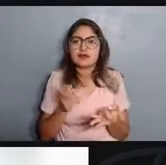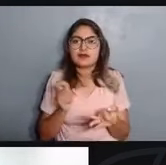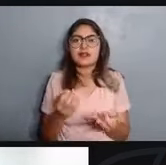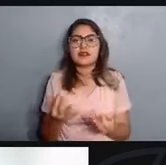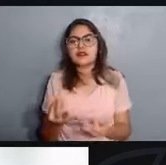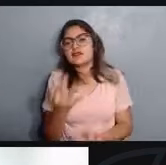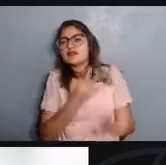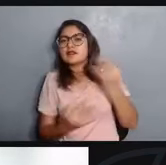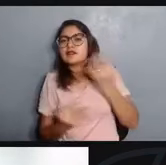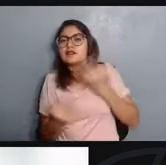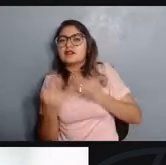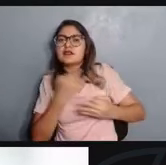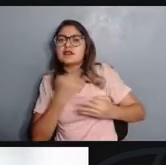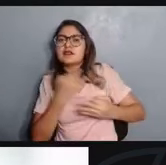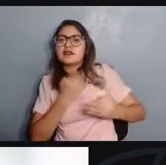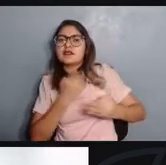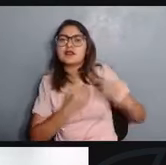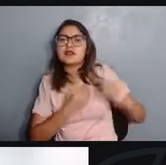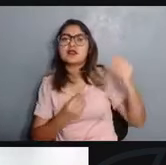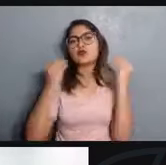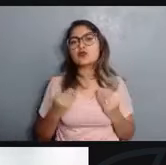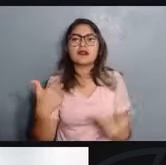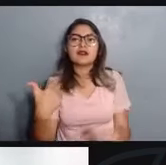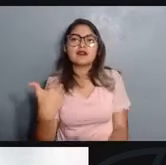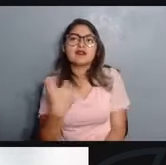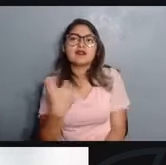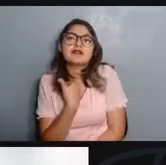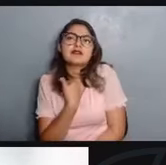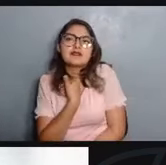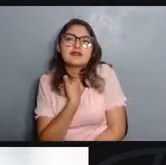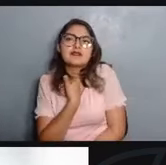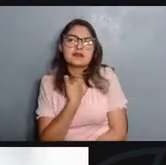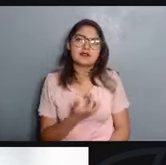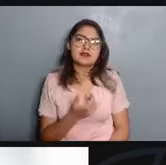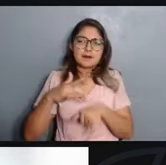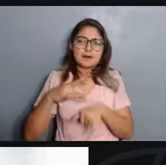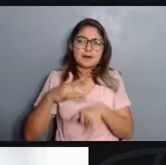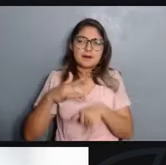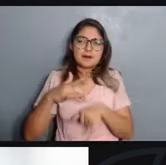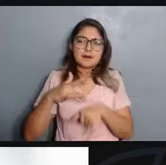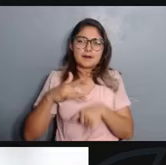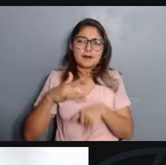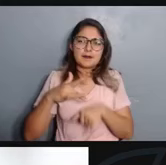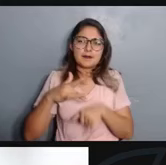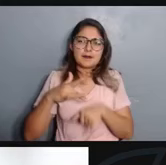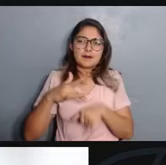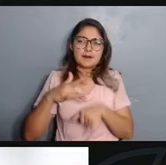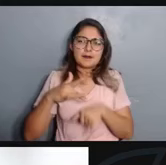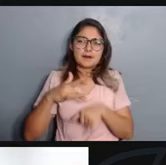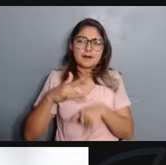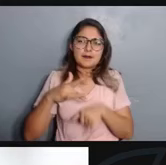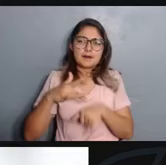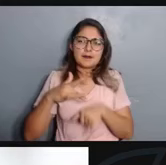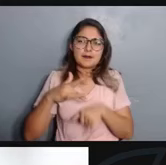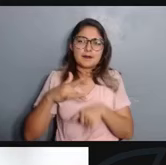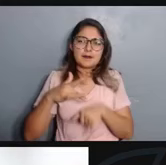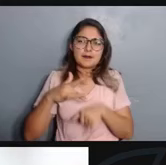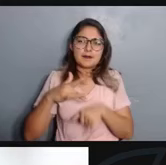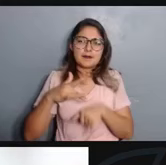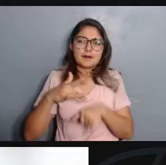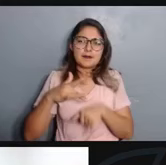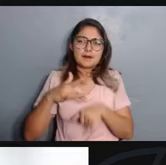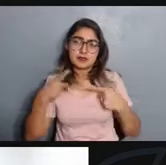los toquen, que les hagan caricias. Y eso es algo que todavía cuando alguien los ve en